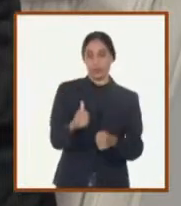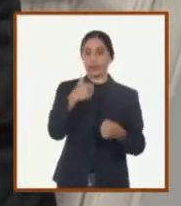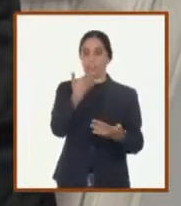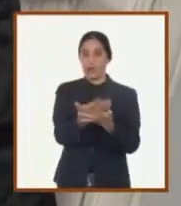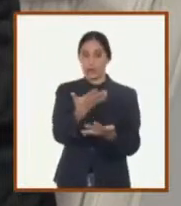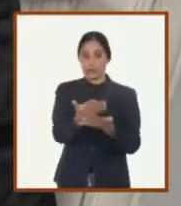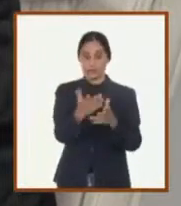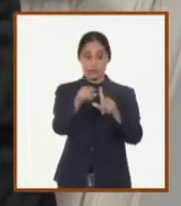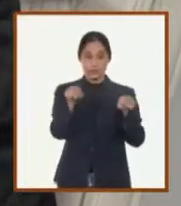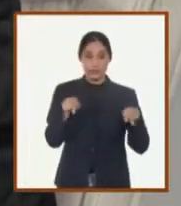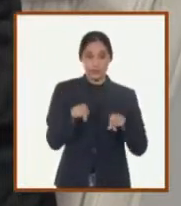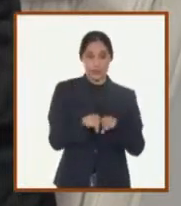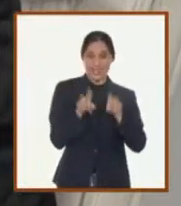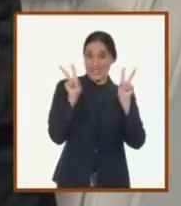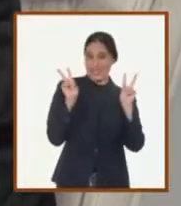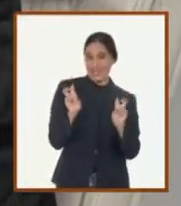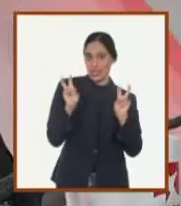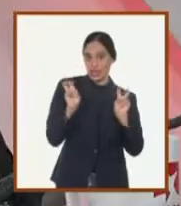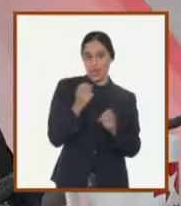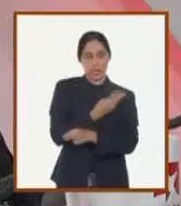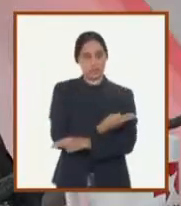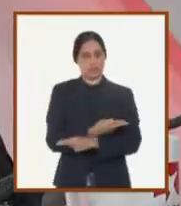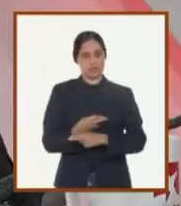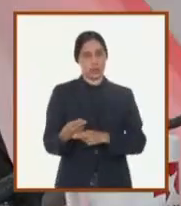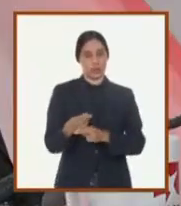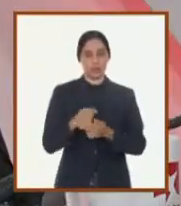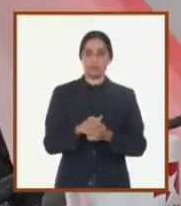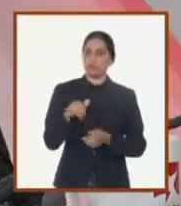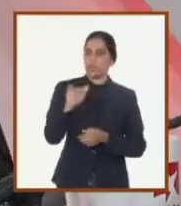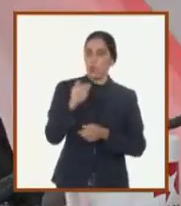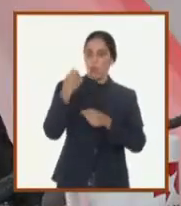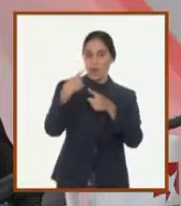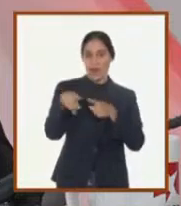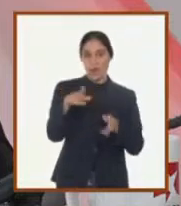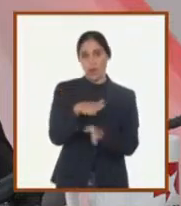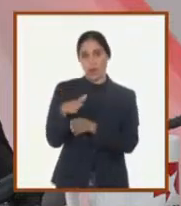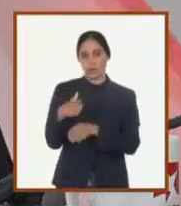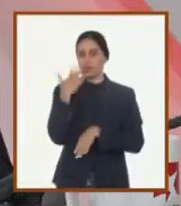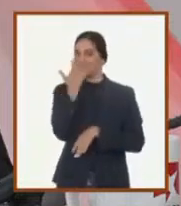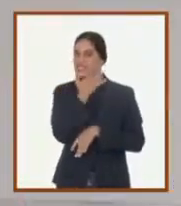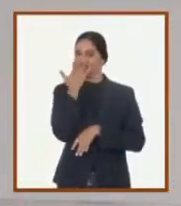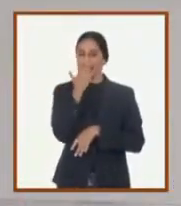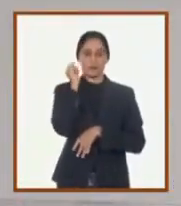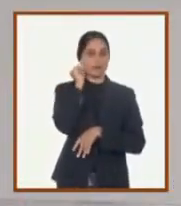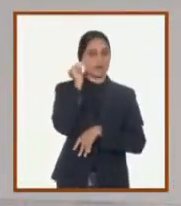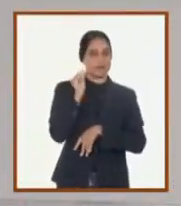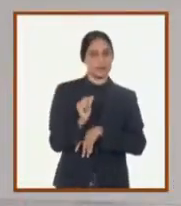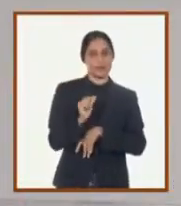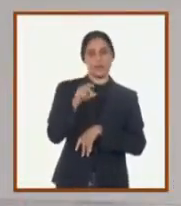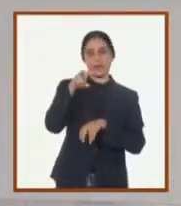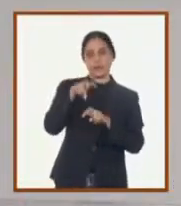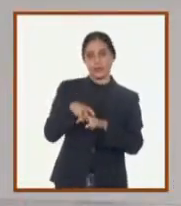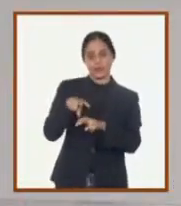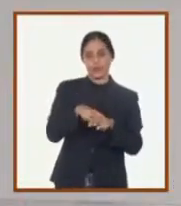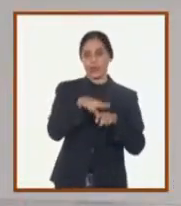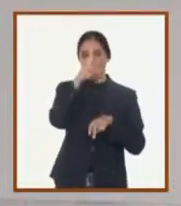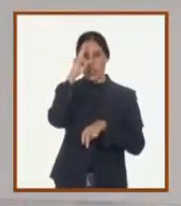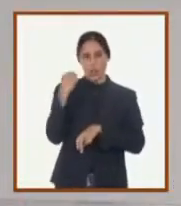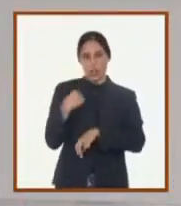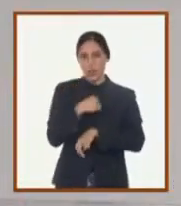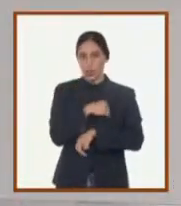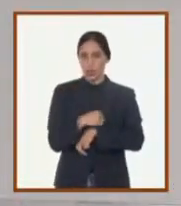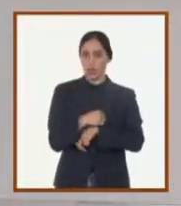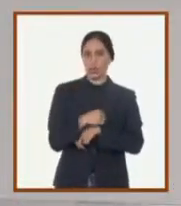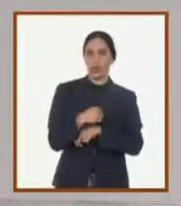oficina de asuntos históricos también me acompaña la colega y además doctora dailey